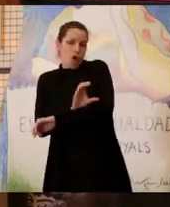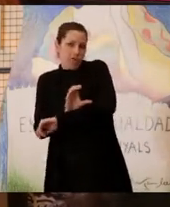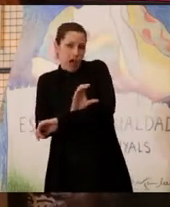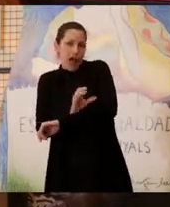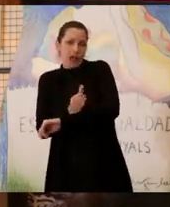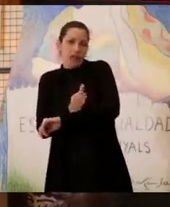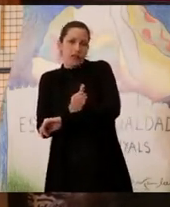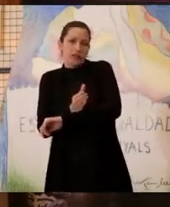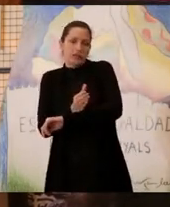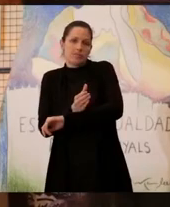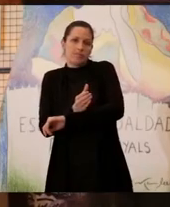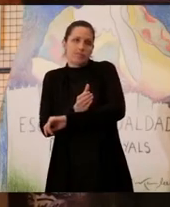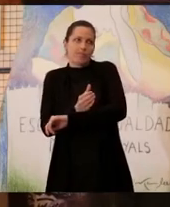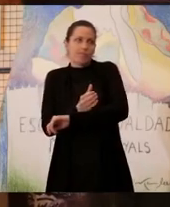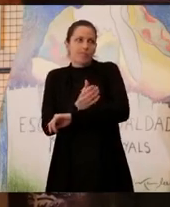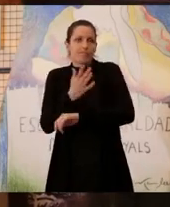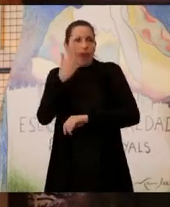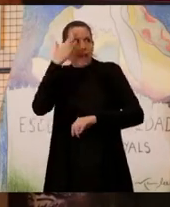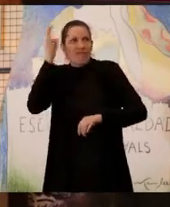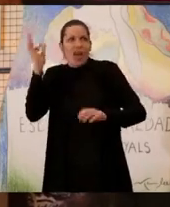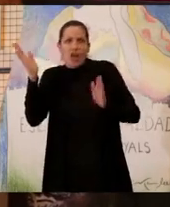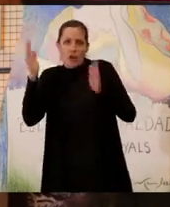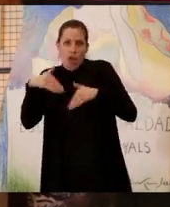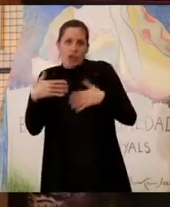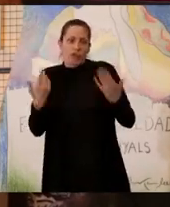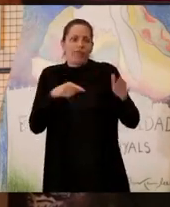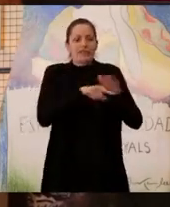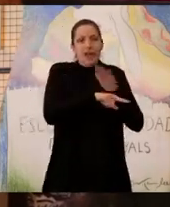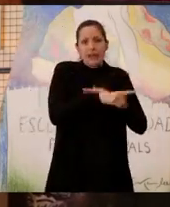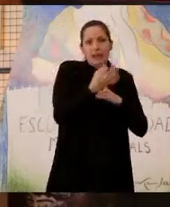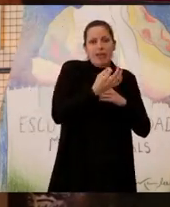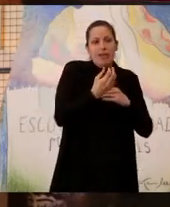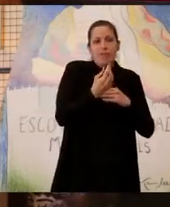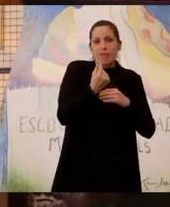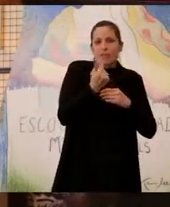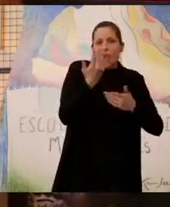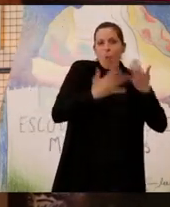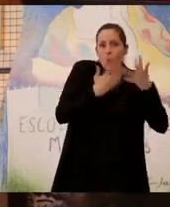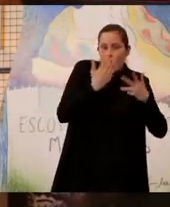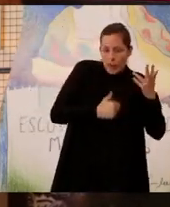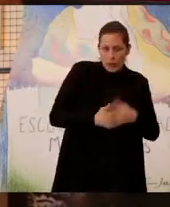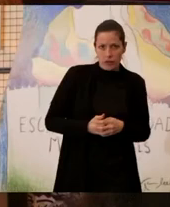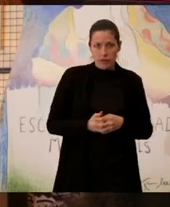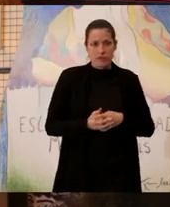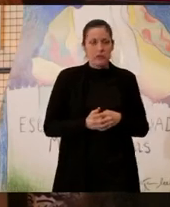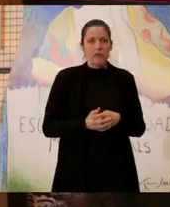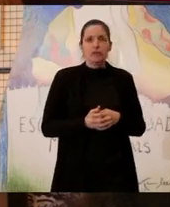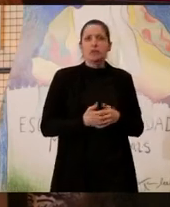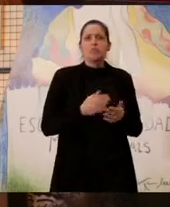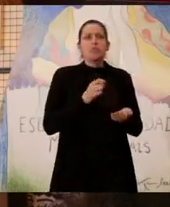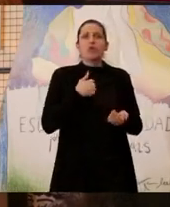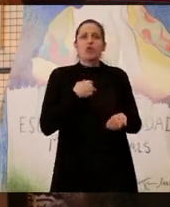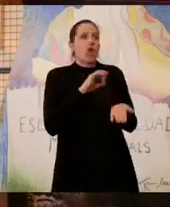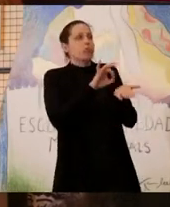controle las cuentas Bueno pero claro si yo digo que este se va a la calle se va a la calle o por lo menos deja de trabajar